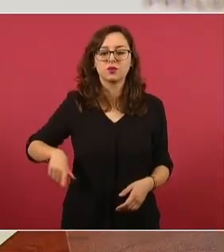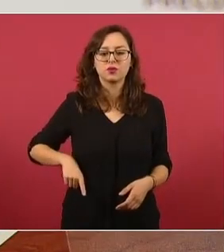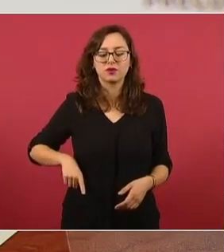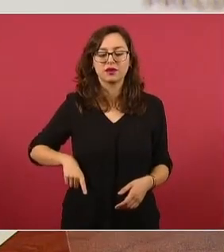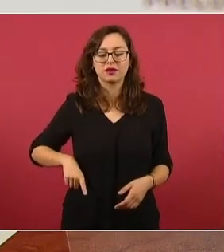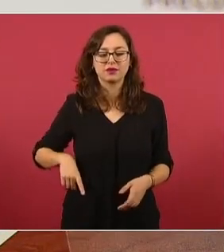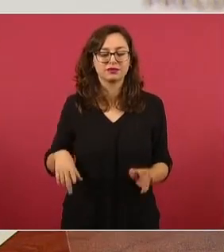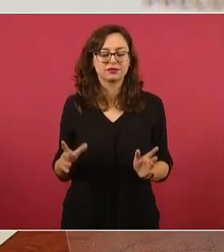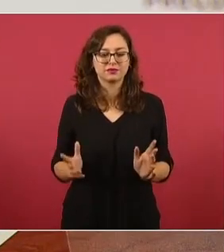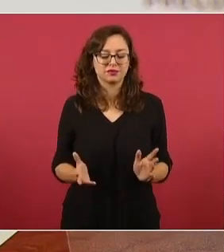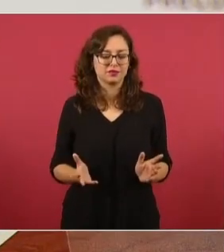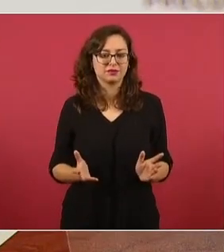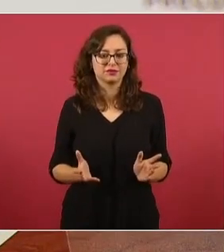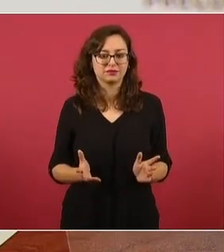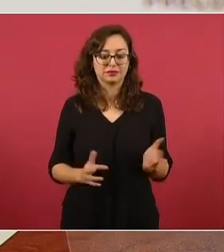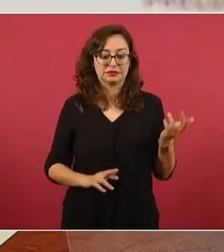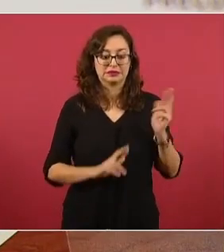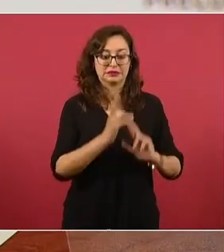posrevolucionaria